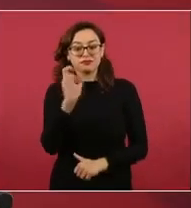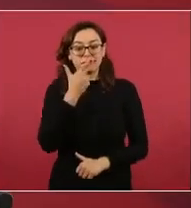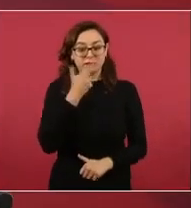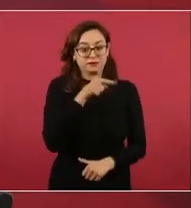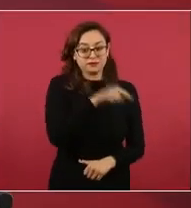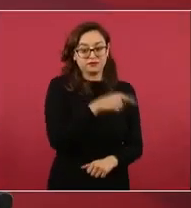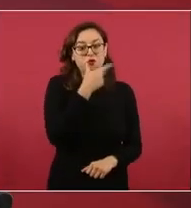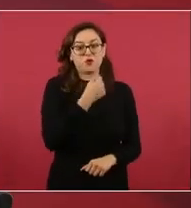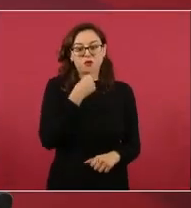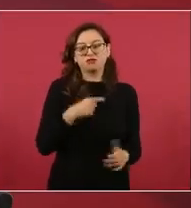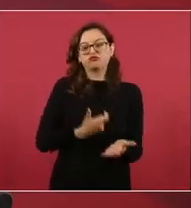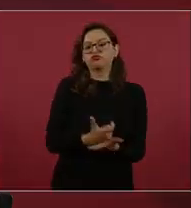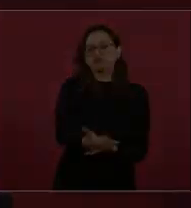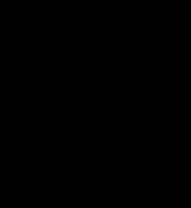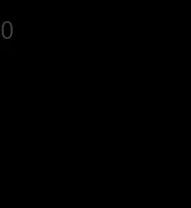tenía protección.